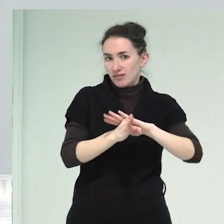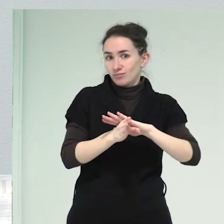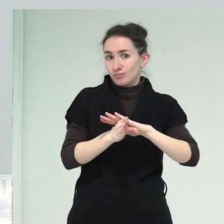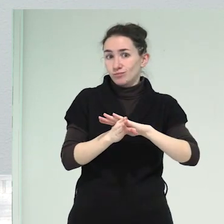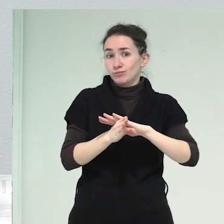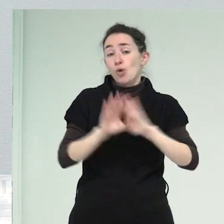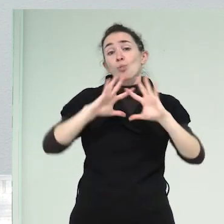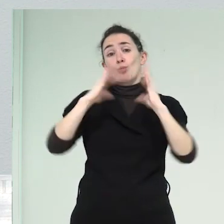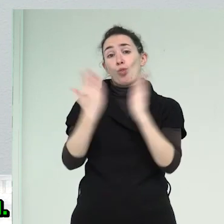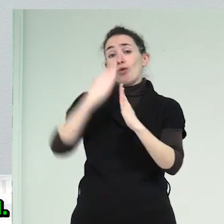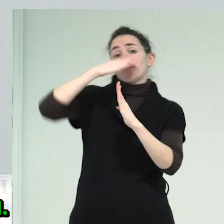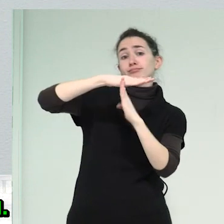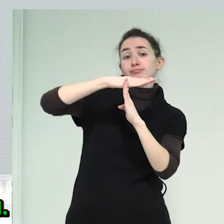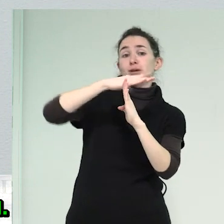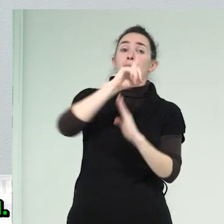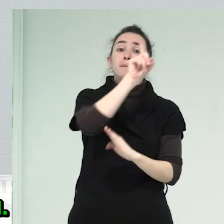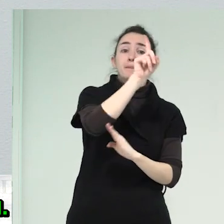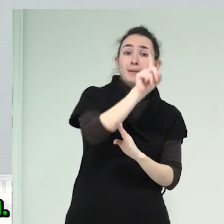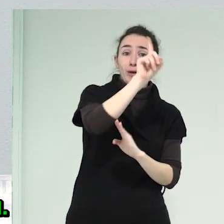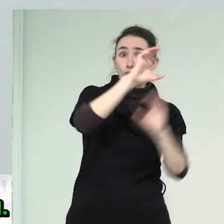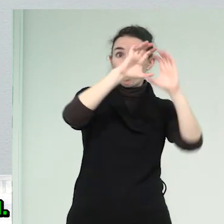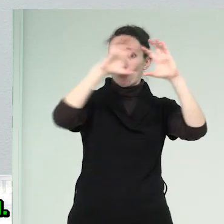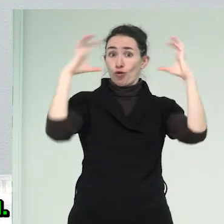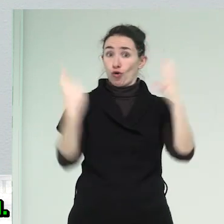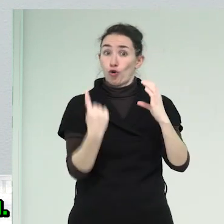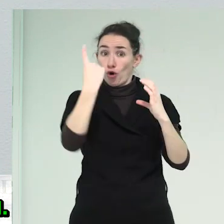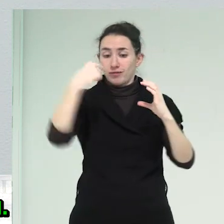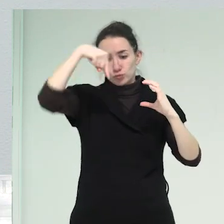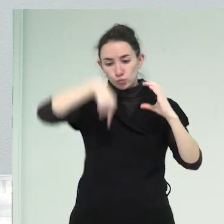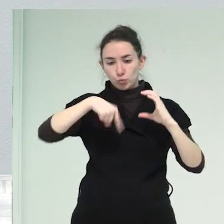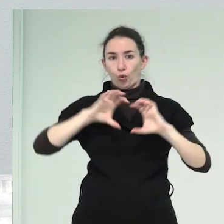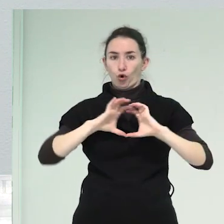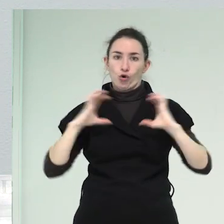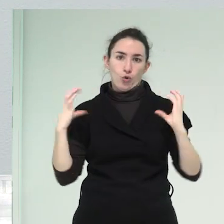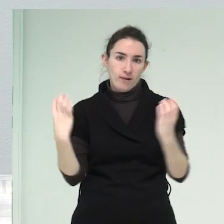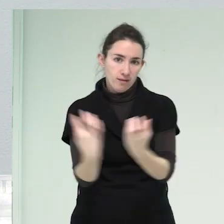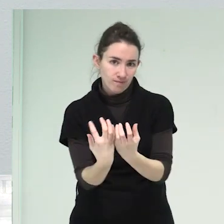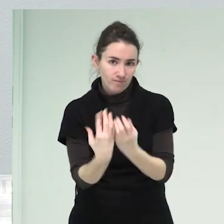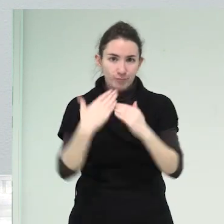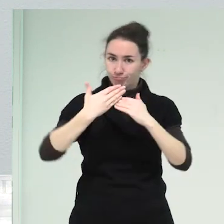primero y tercer mundo. En el norte global y en el sur global.